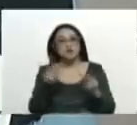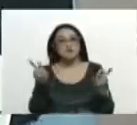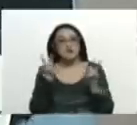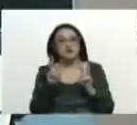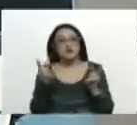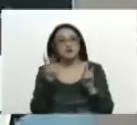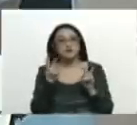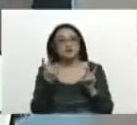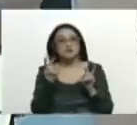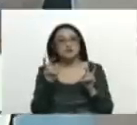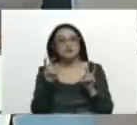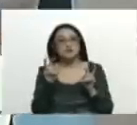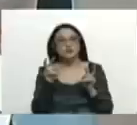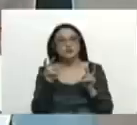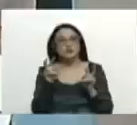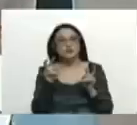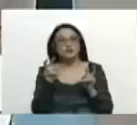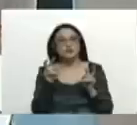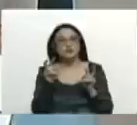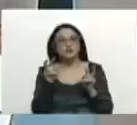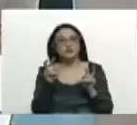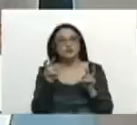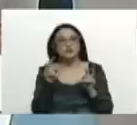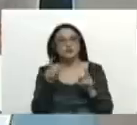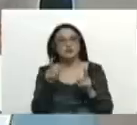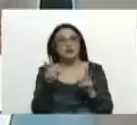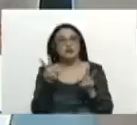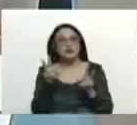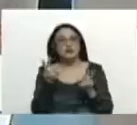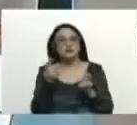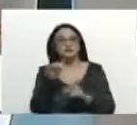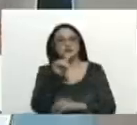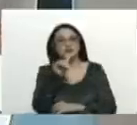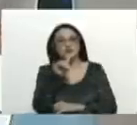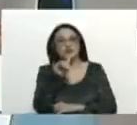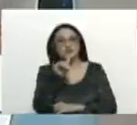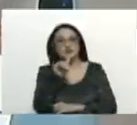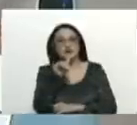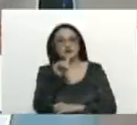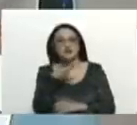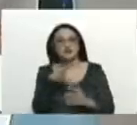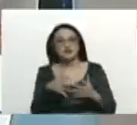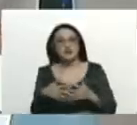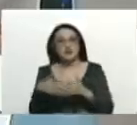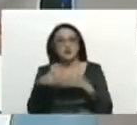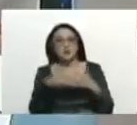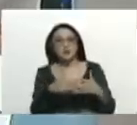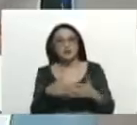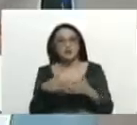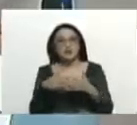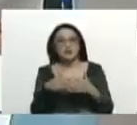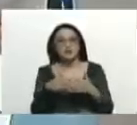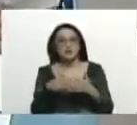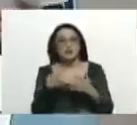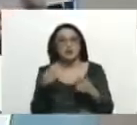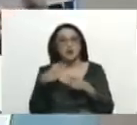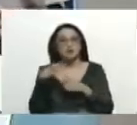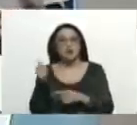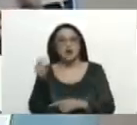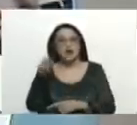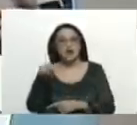las cuales son caso informante Estados Unidos caso andorra